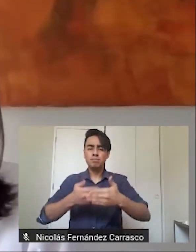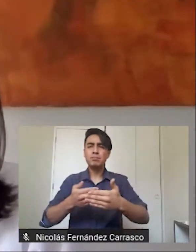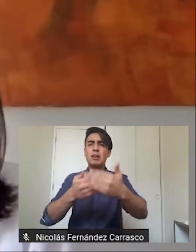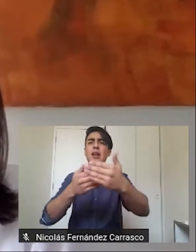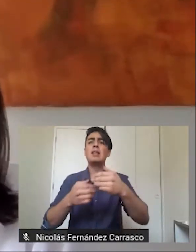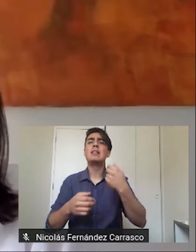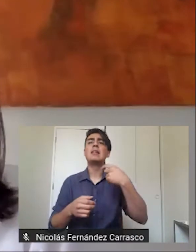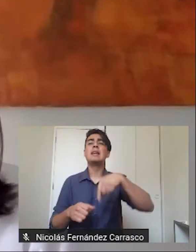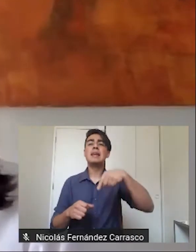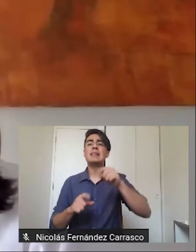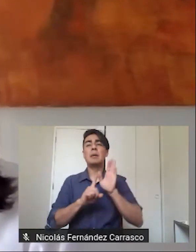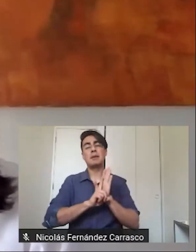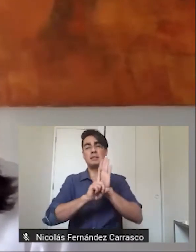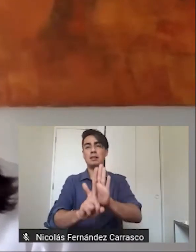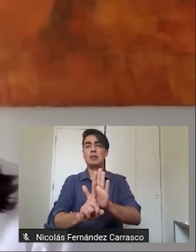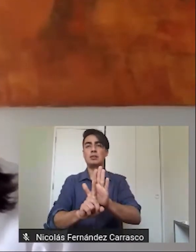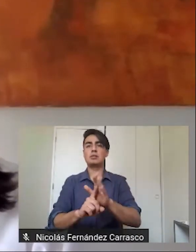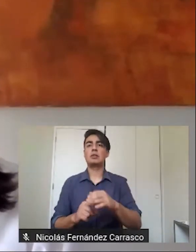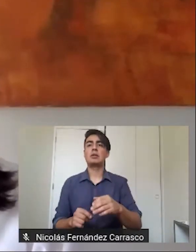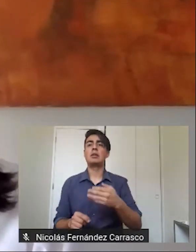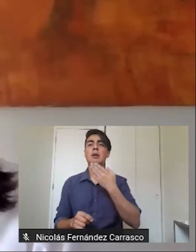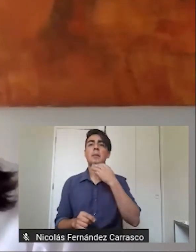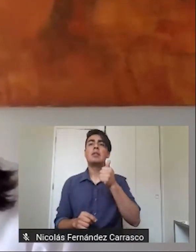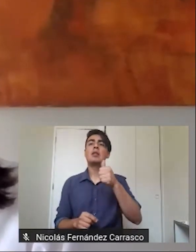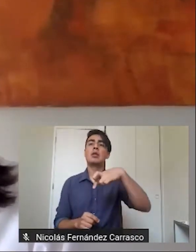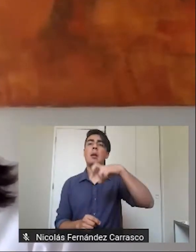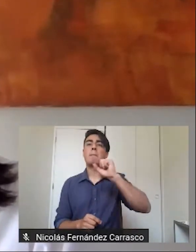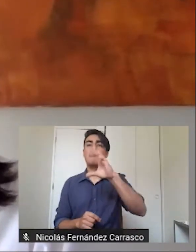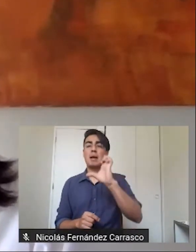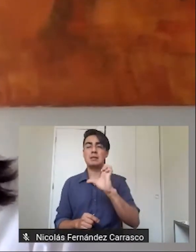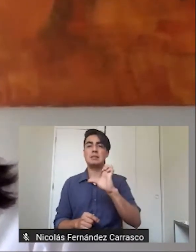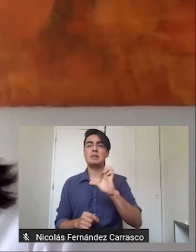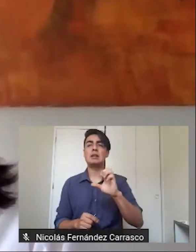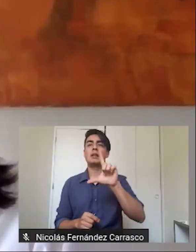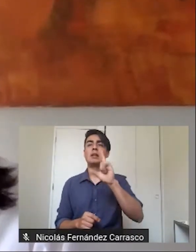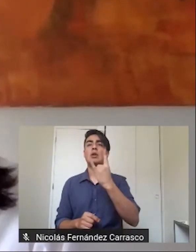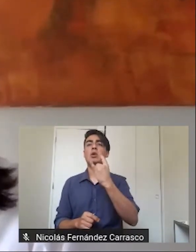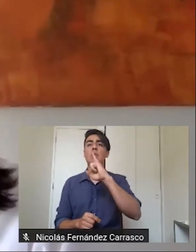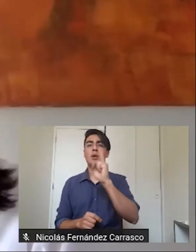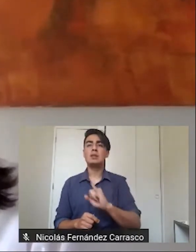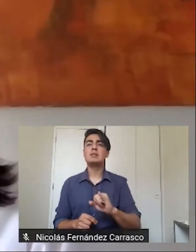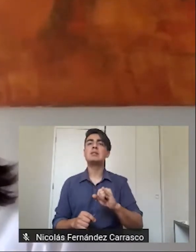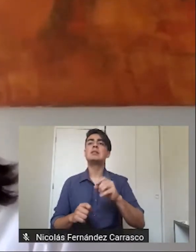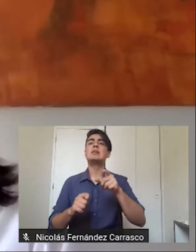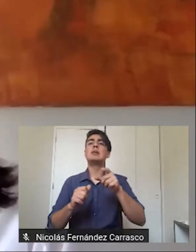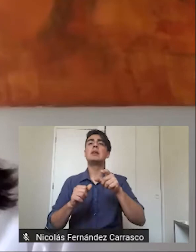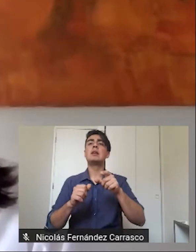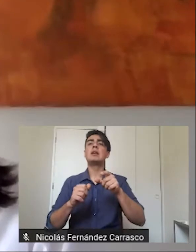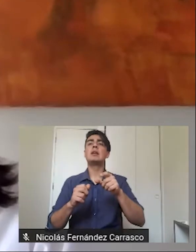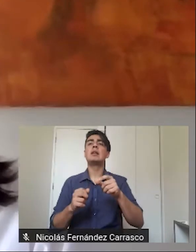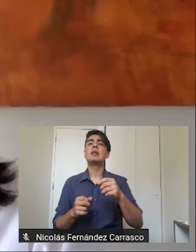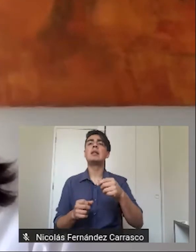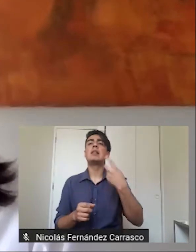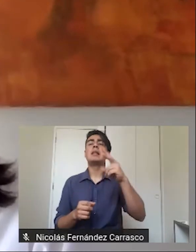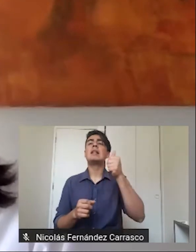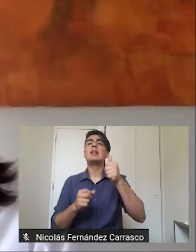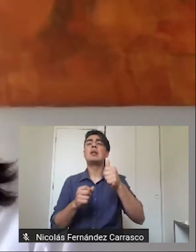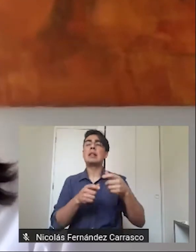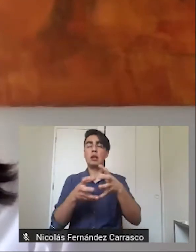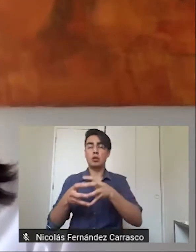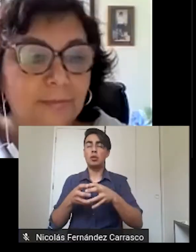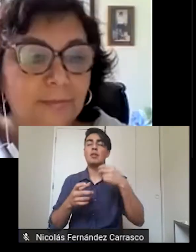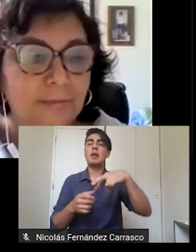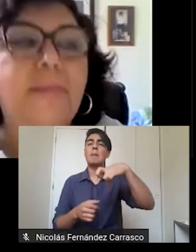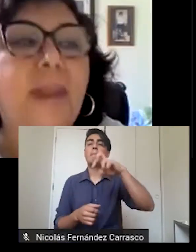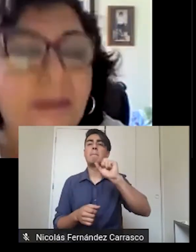invitados internacionales, solo desear que sea una excelente jornada. Muchas gracias y un afectuoso saludo a cada uno de